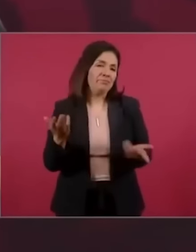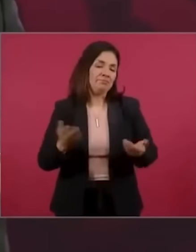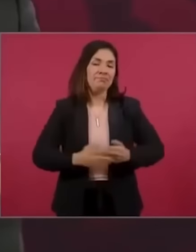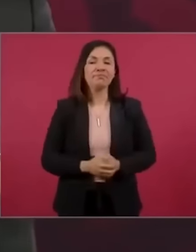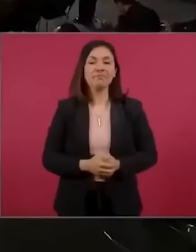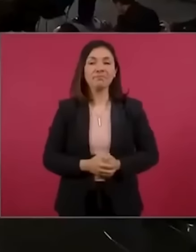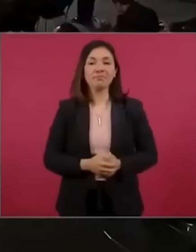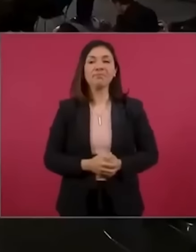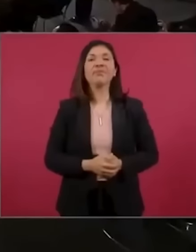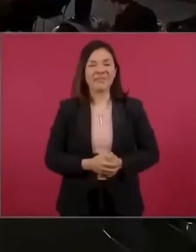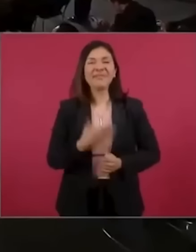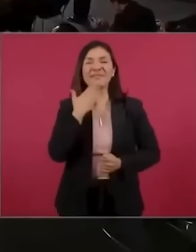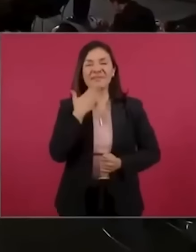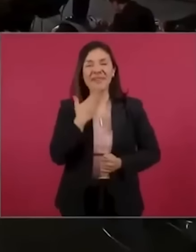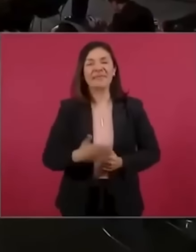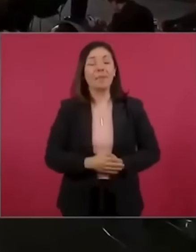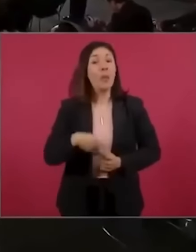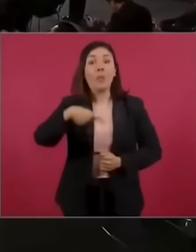Bueno.